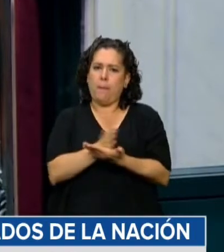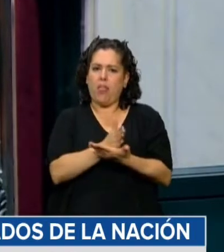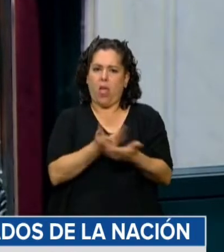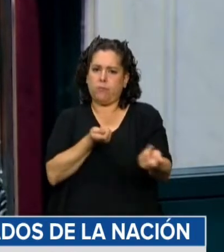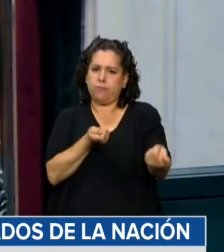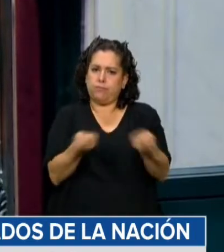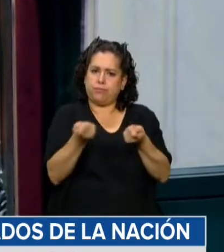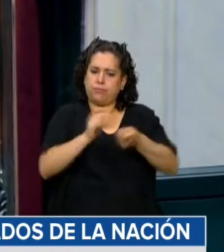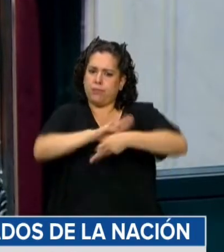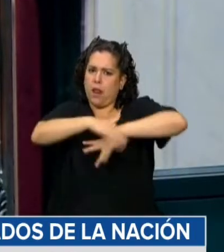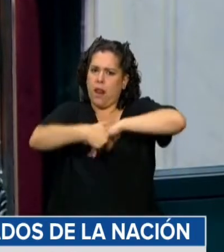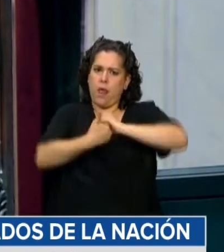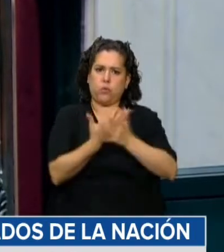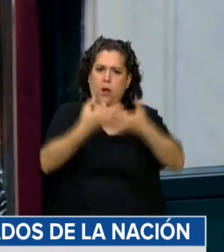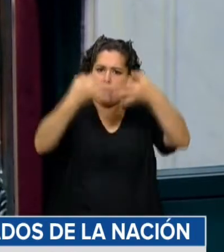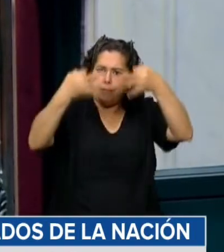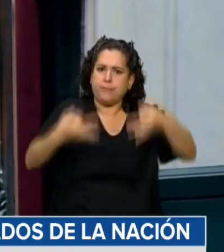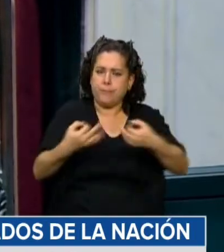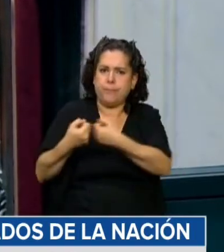Cámara.